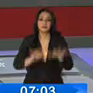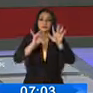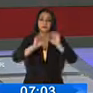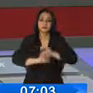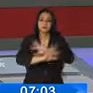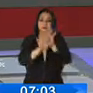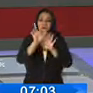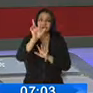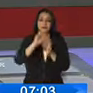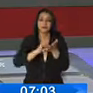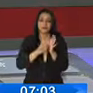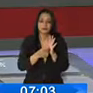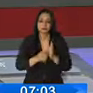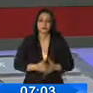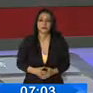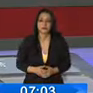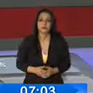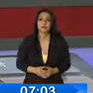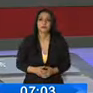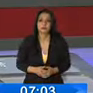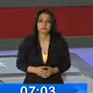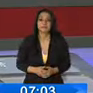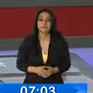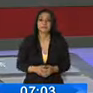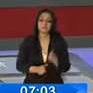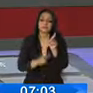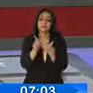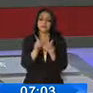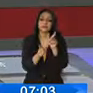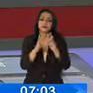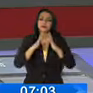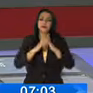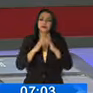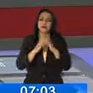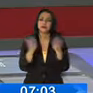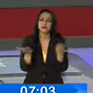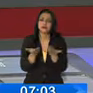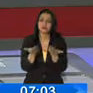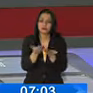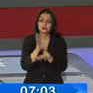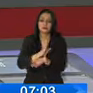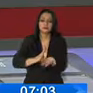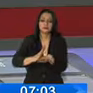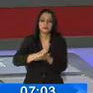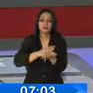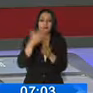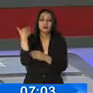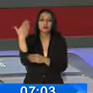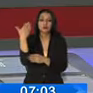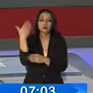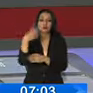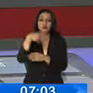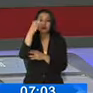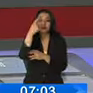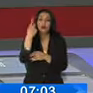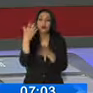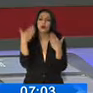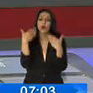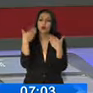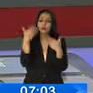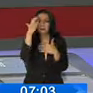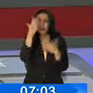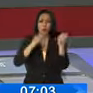6 y 13 en la mañana, 6 y 13 en Galápagos. Momentos de angustia vivieron habitantes de una vivienda ubicada en la ciudadela Marta Roldós, al norte de Guayaquil, luego de